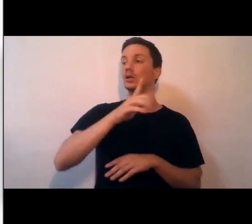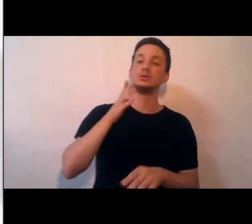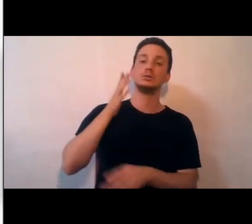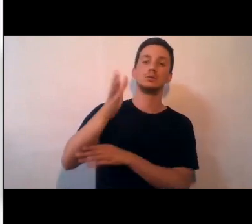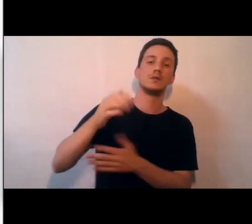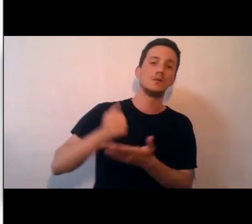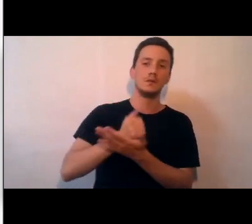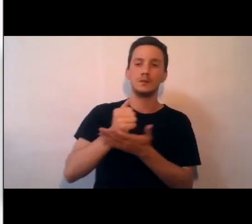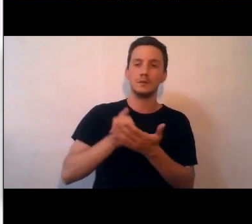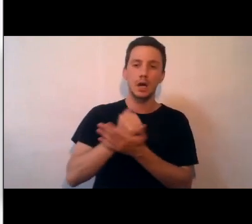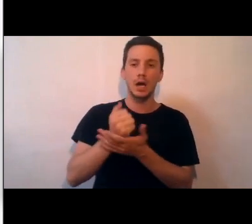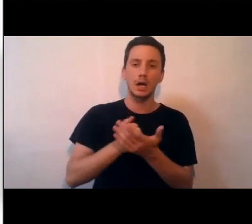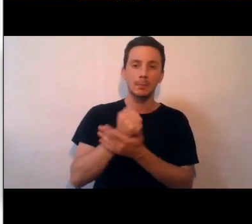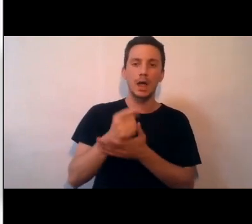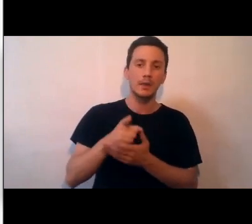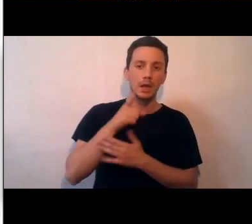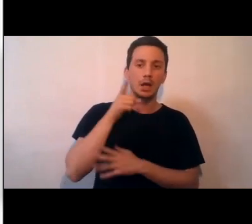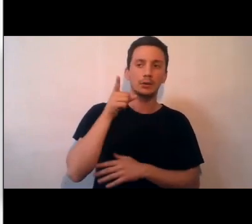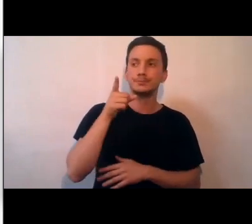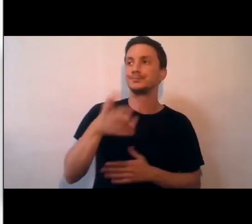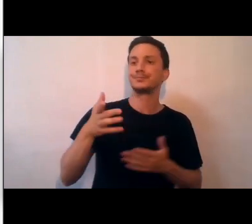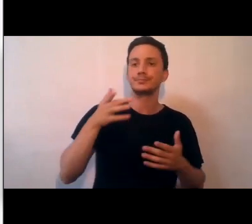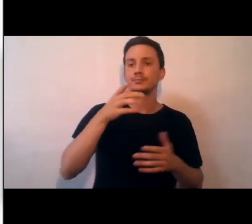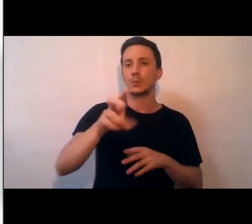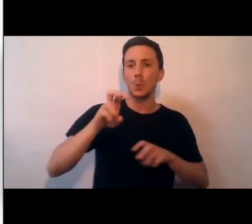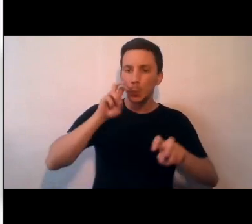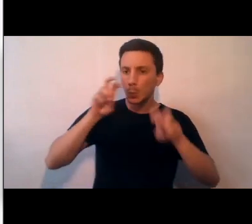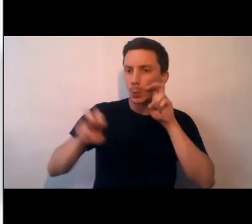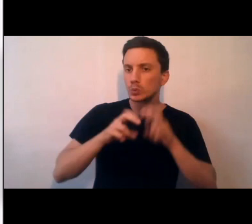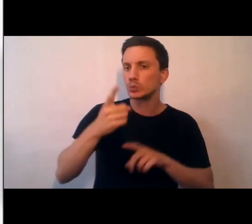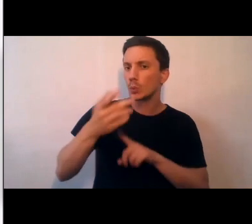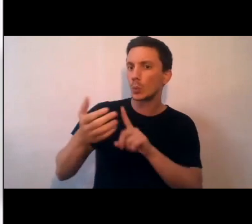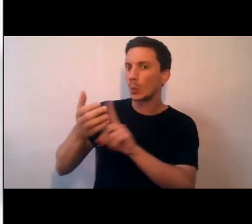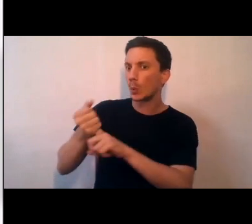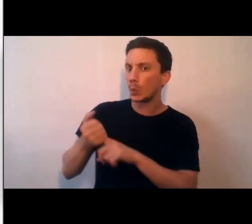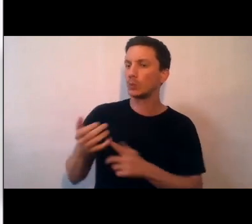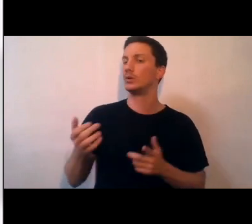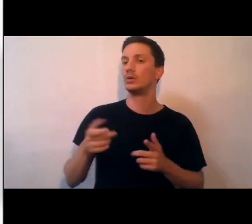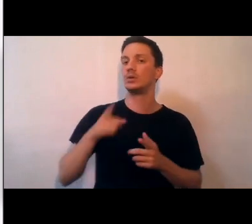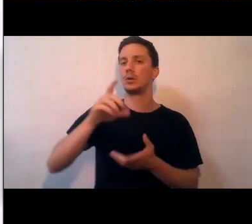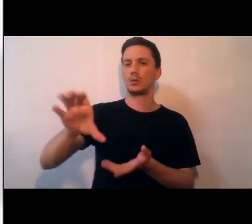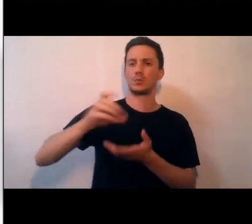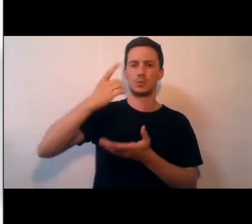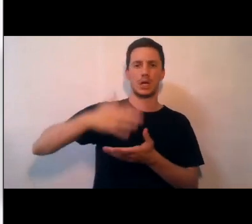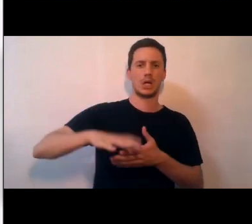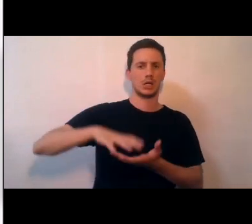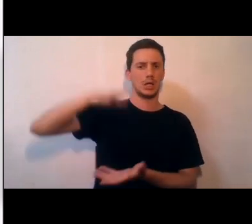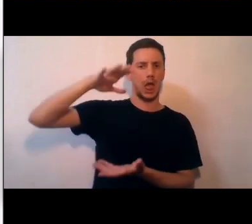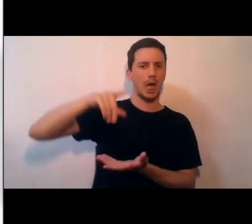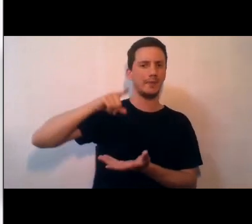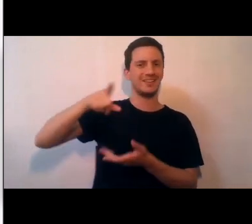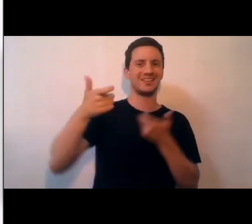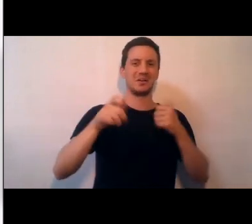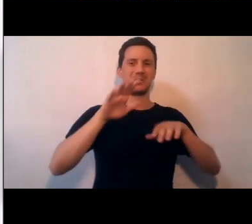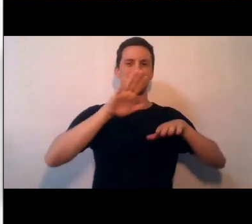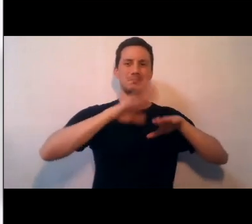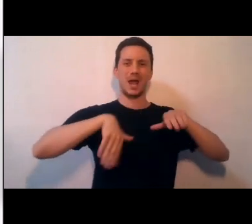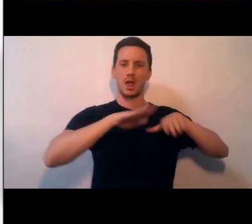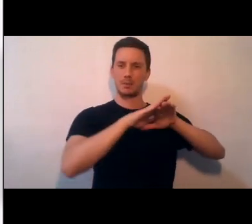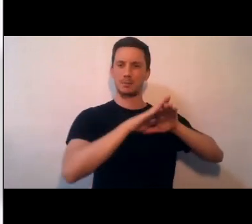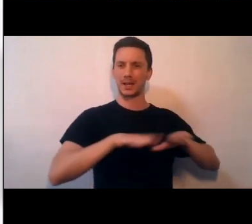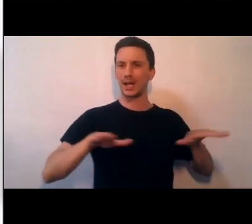un fotoprotector para niños pediátrico, te llevas uno grande de estos pediátricos